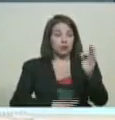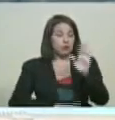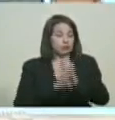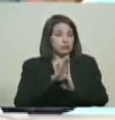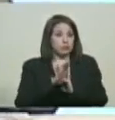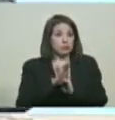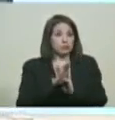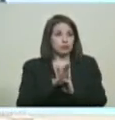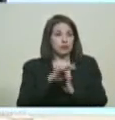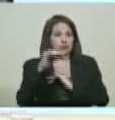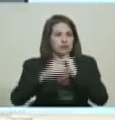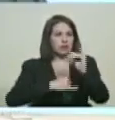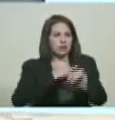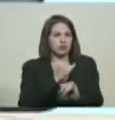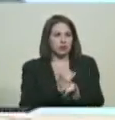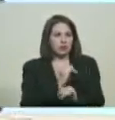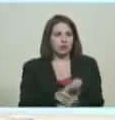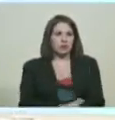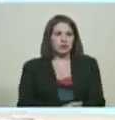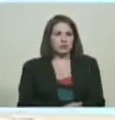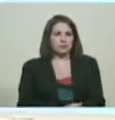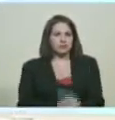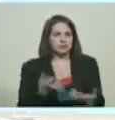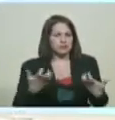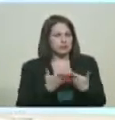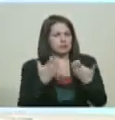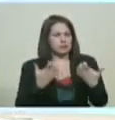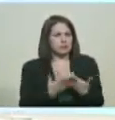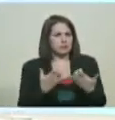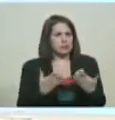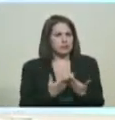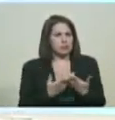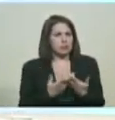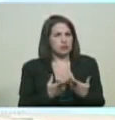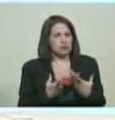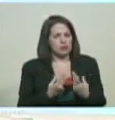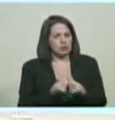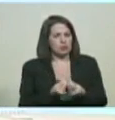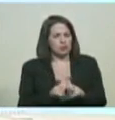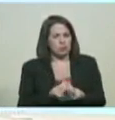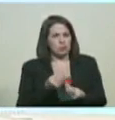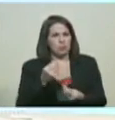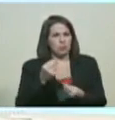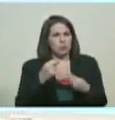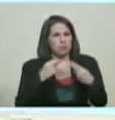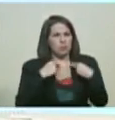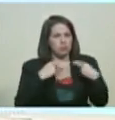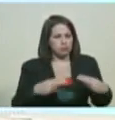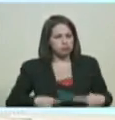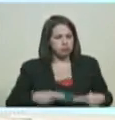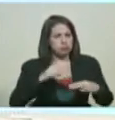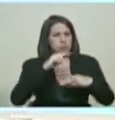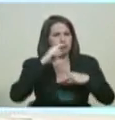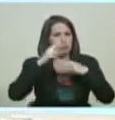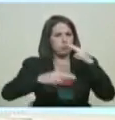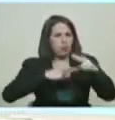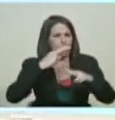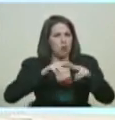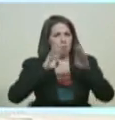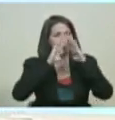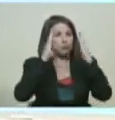marco la lucha por el socialismo y las alianzas mundiales sobre todo viendo hoy como la amenaza